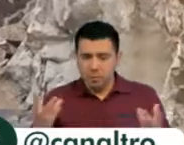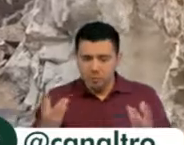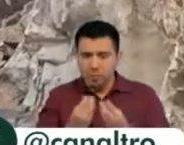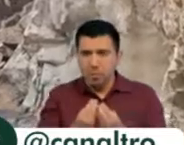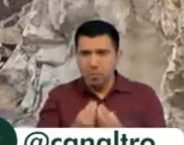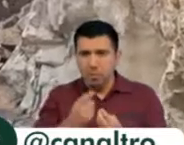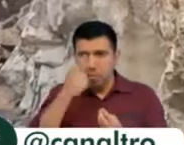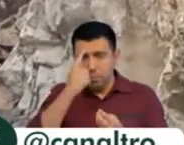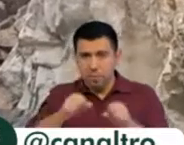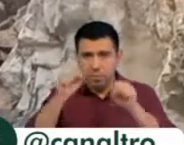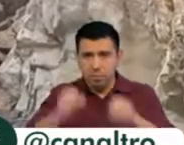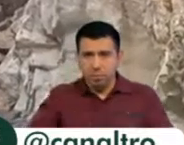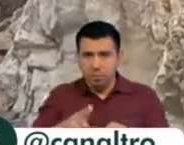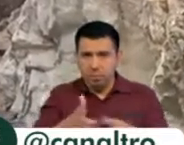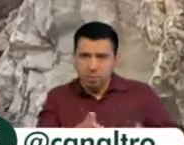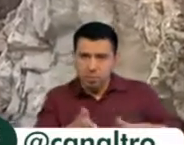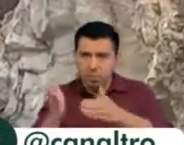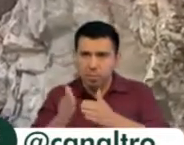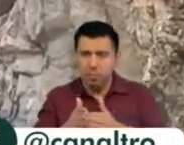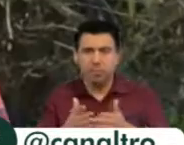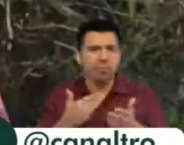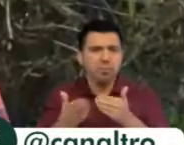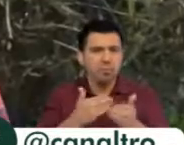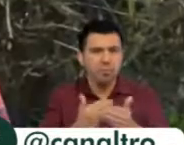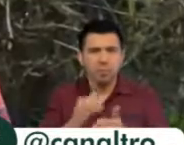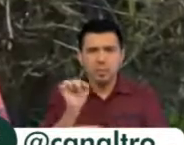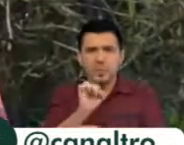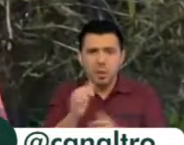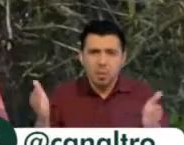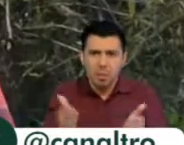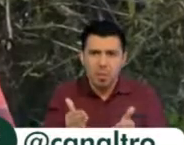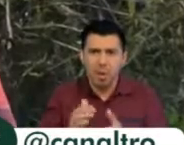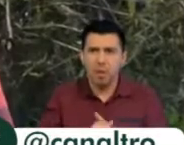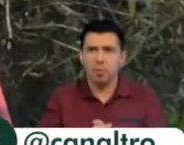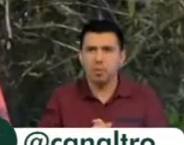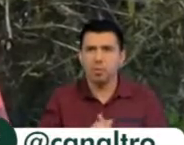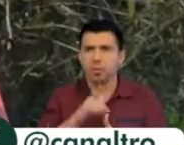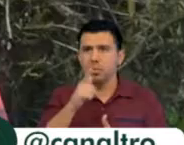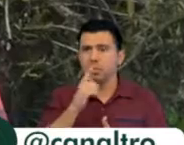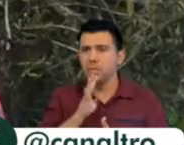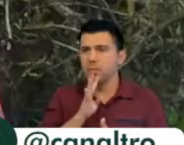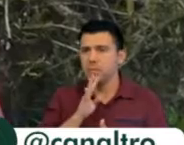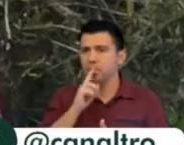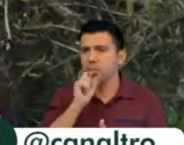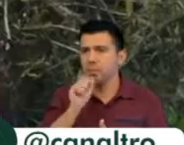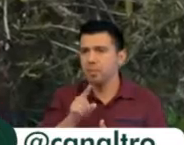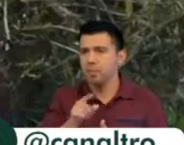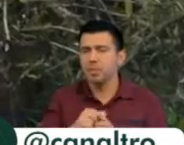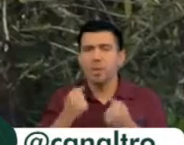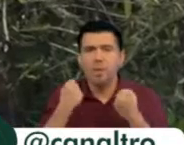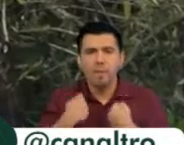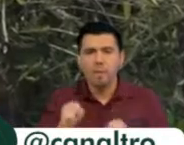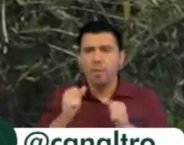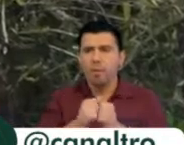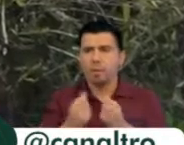habilitar el paso, aunque sea para vehículos pequeños. Con esfuerzo de los